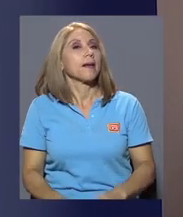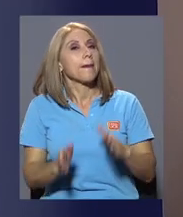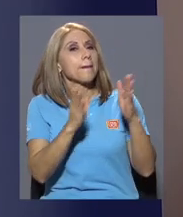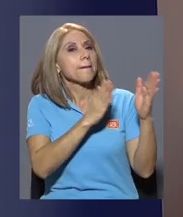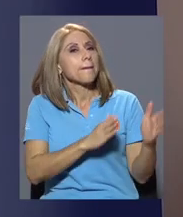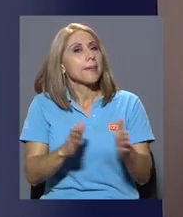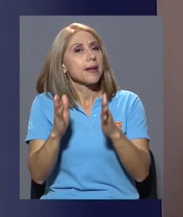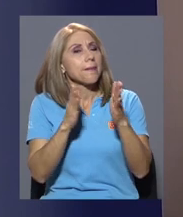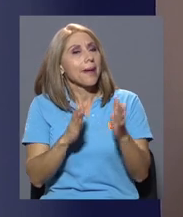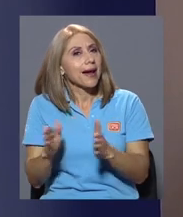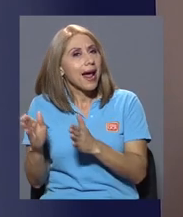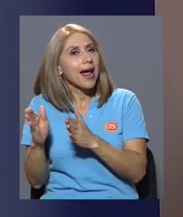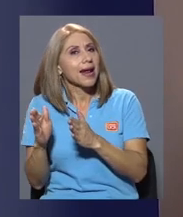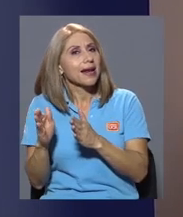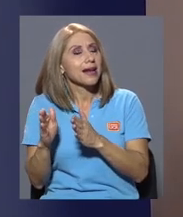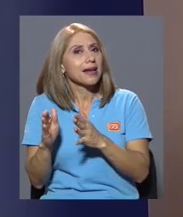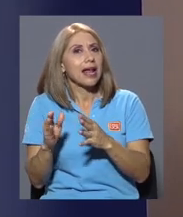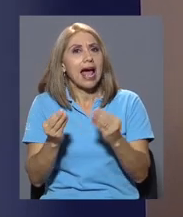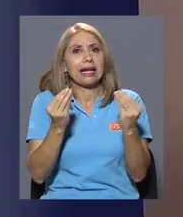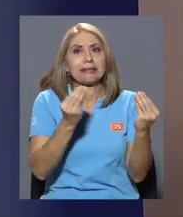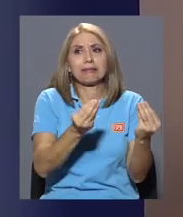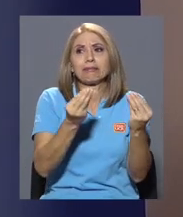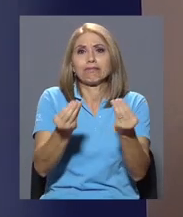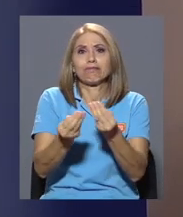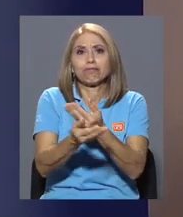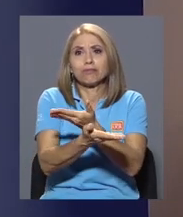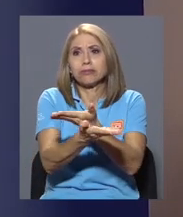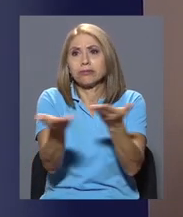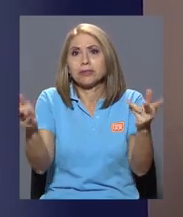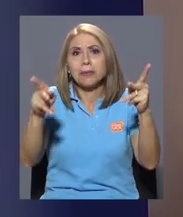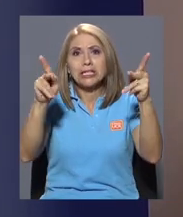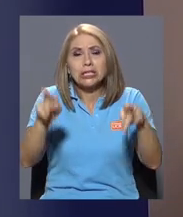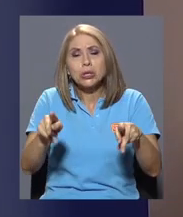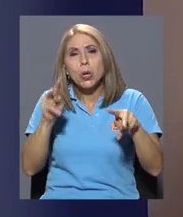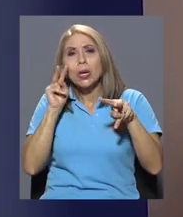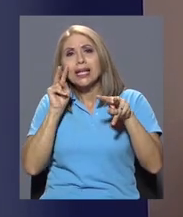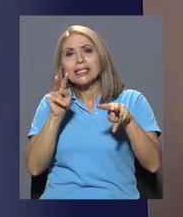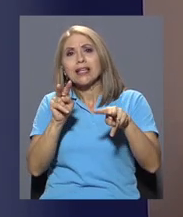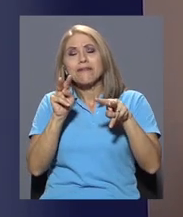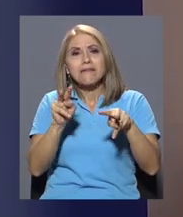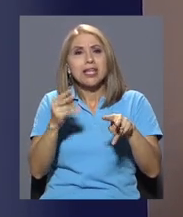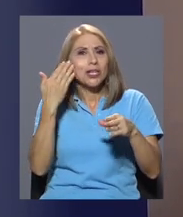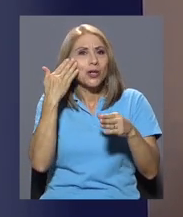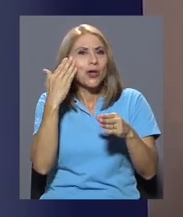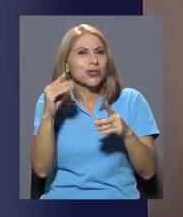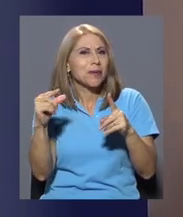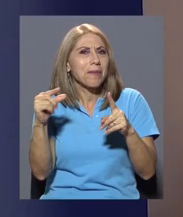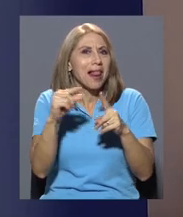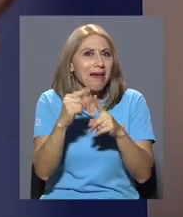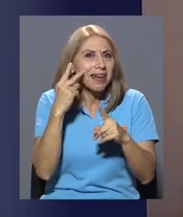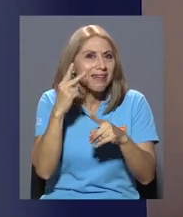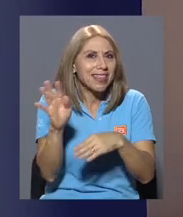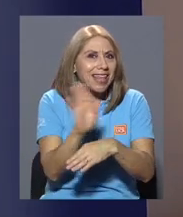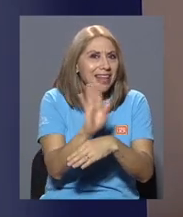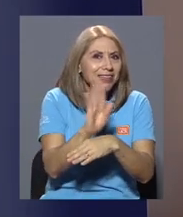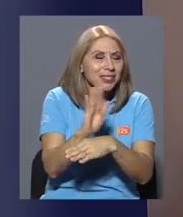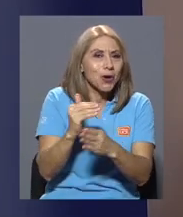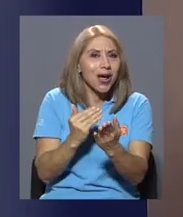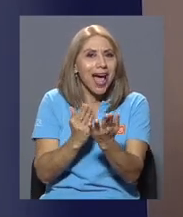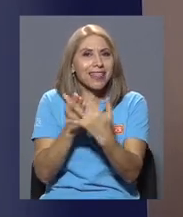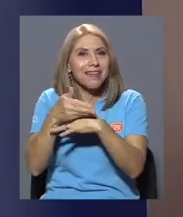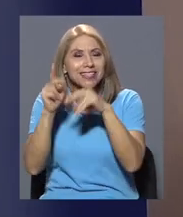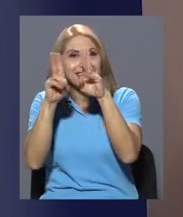preparar al gran número de televidentes no sé cuál sea el concepto para la gente que ve televisión en internet